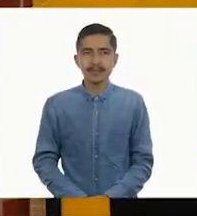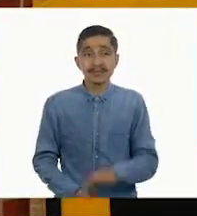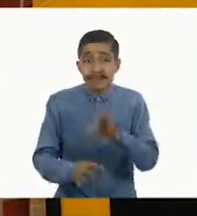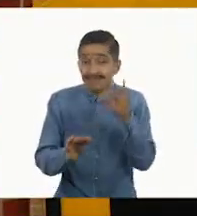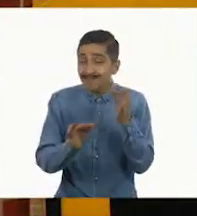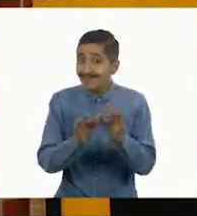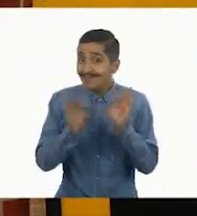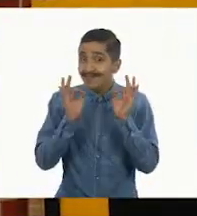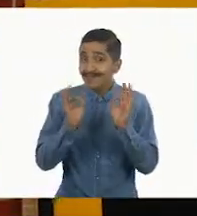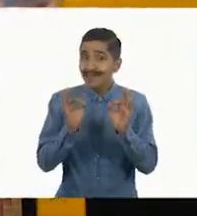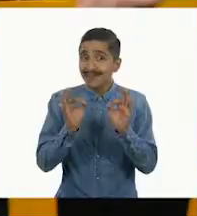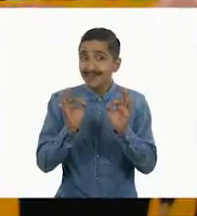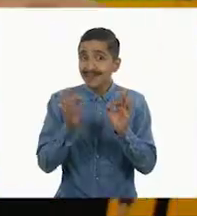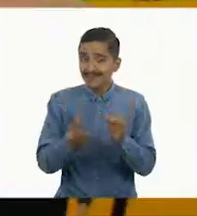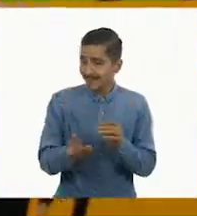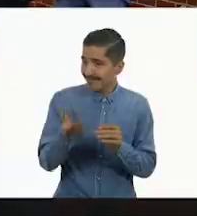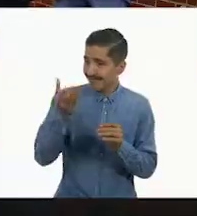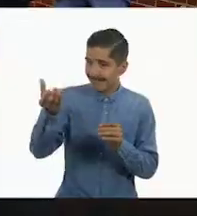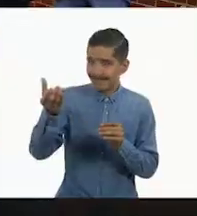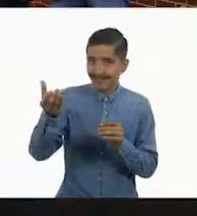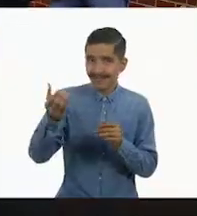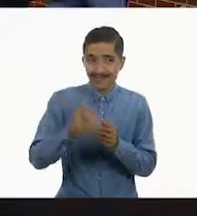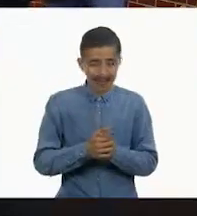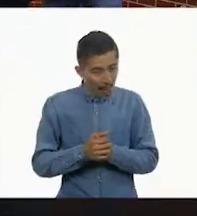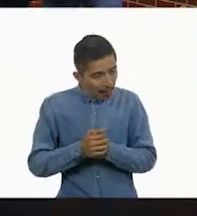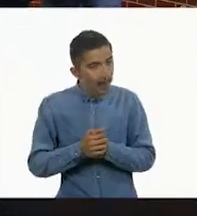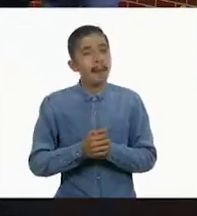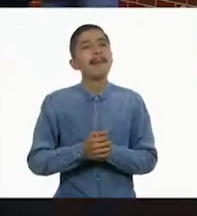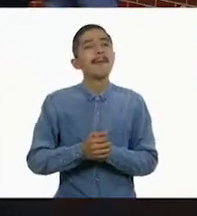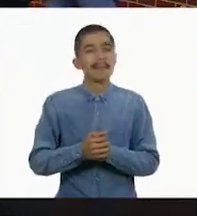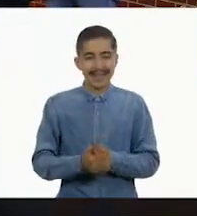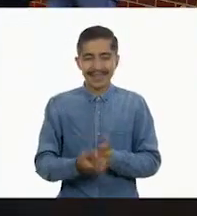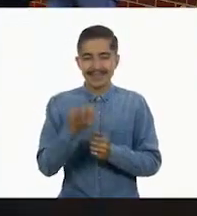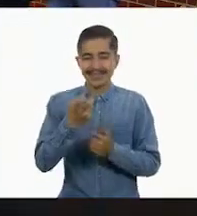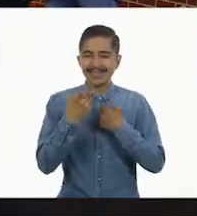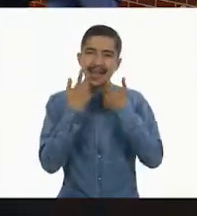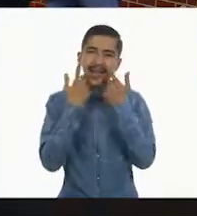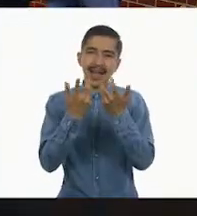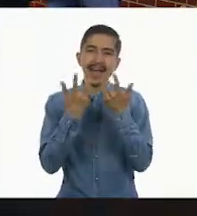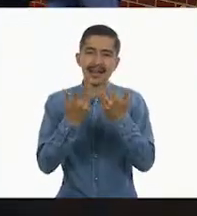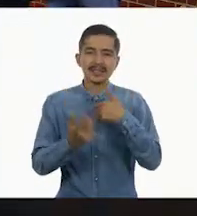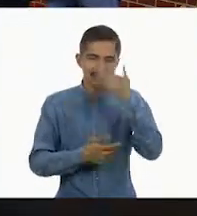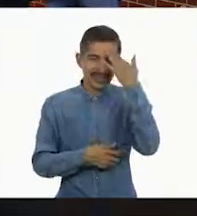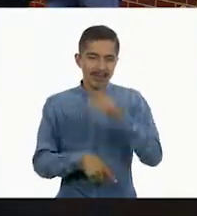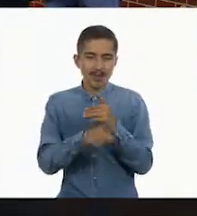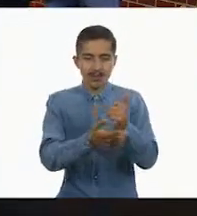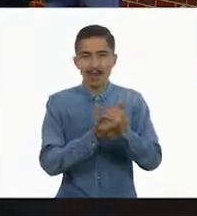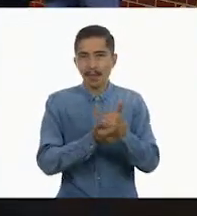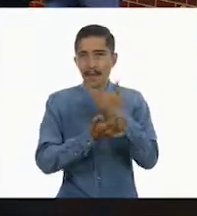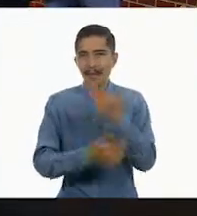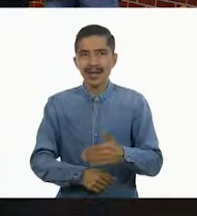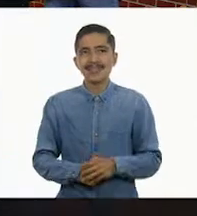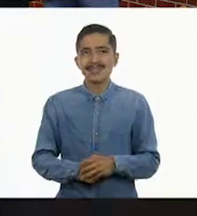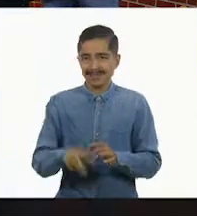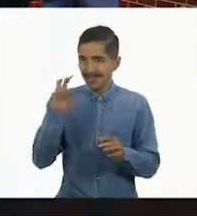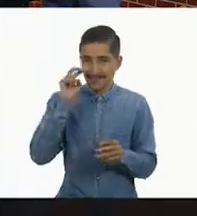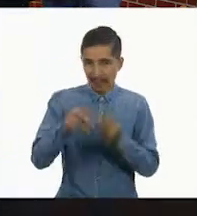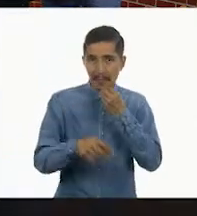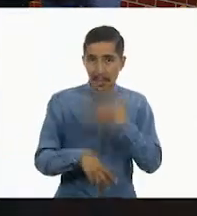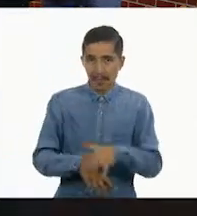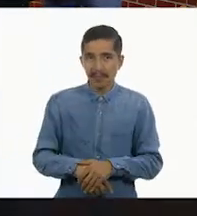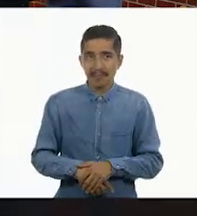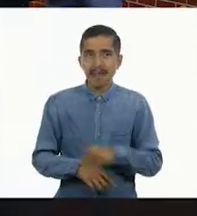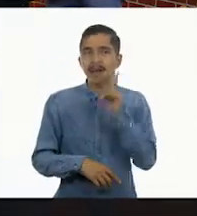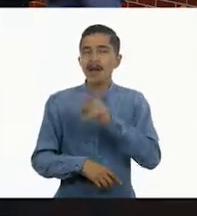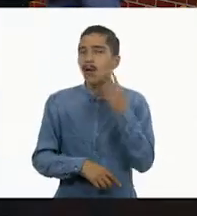¡Listo! Aquí tienes, Rodrigo. ¡Wow! Justo, esto es lo que yo quería. Sabía que me ibas a ayudar muy bien. ¿Viste, Osvaldo? Qué padre. A